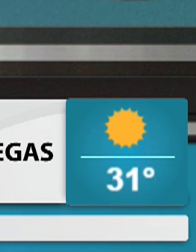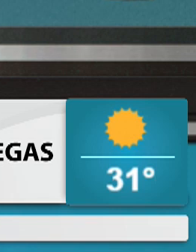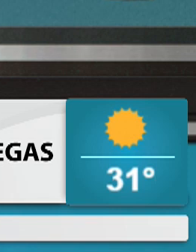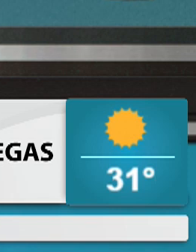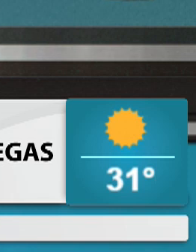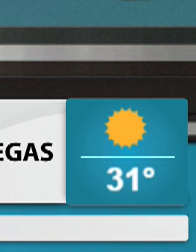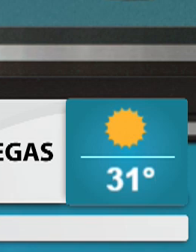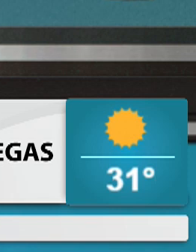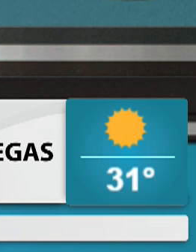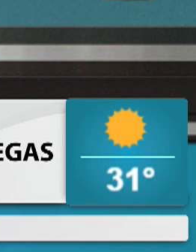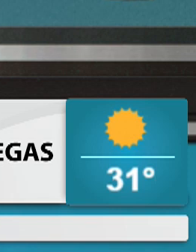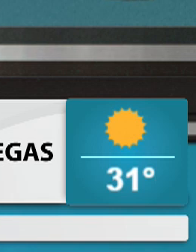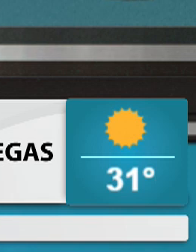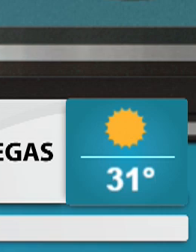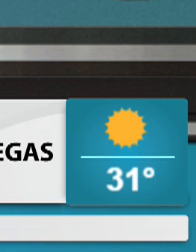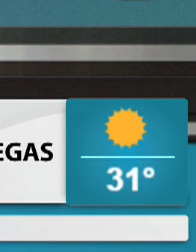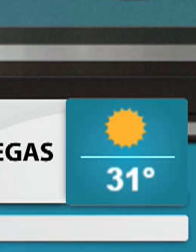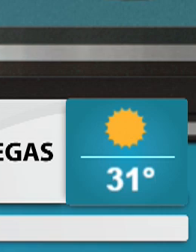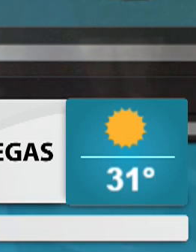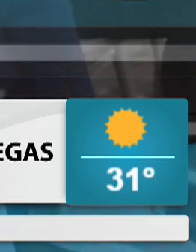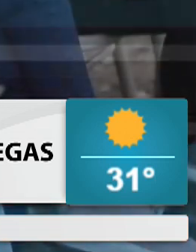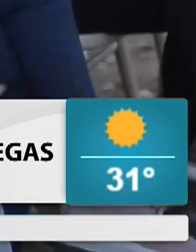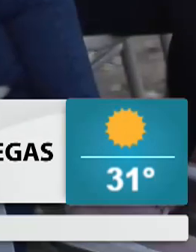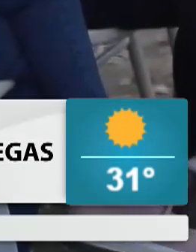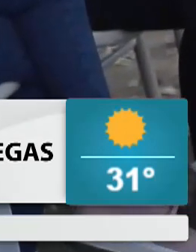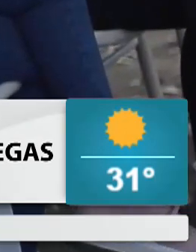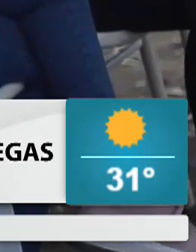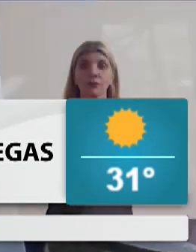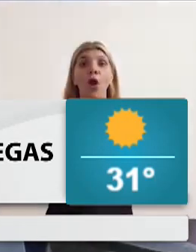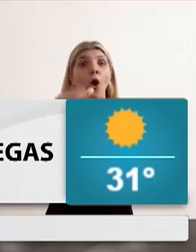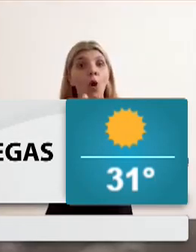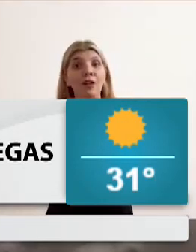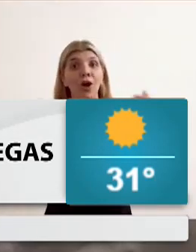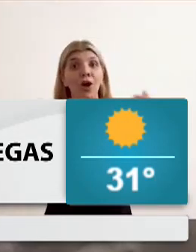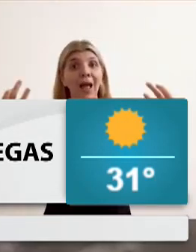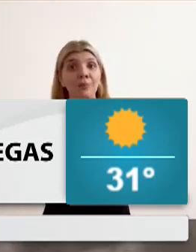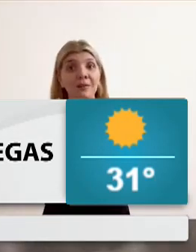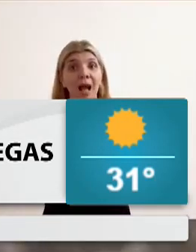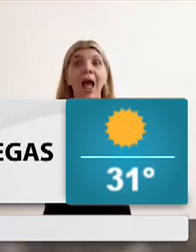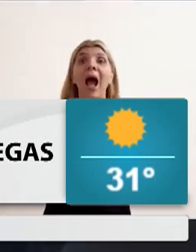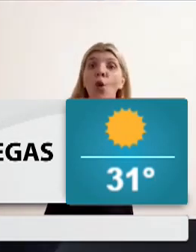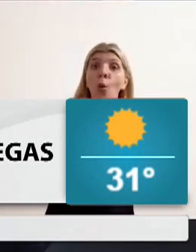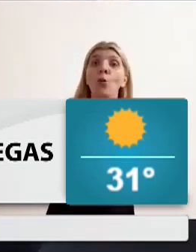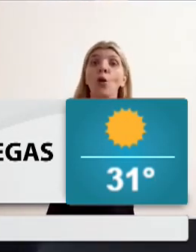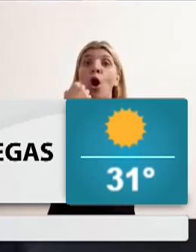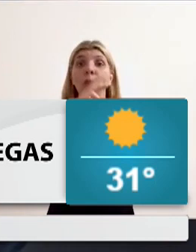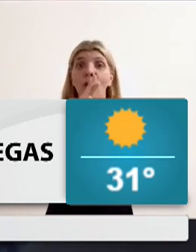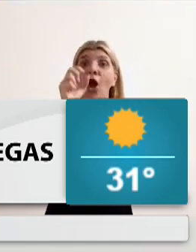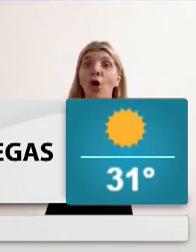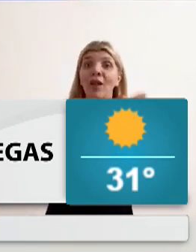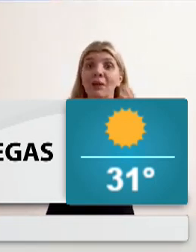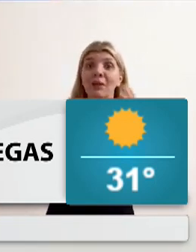argentina. Y aún más para nosotros un orgullo, porque es cordobés. Y ya no es de ahora, sino que ya viene hace